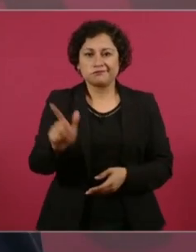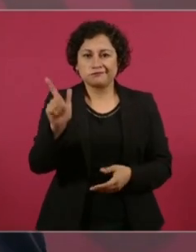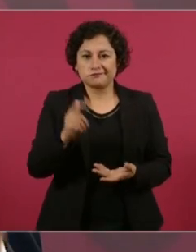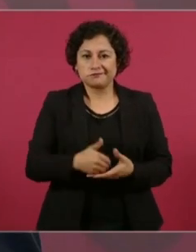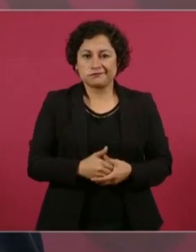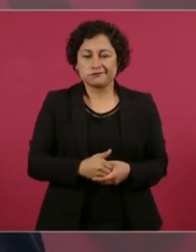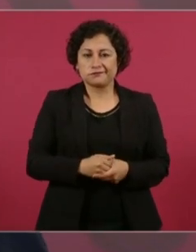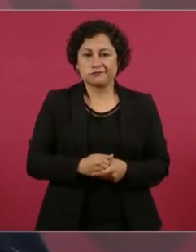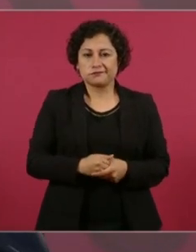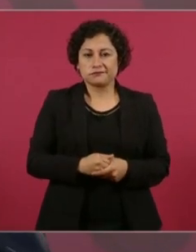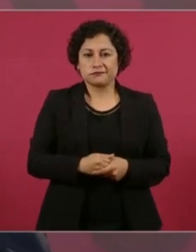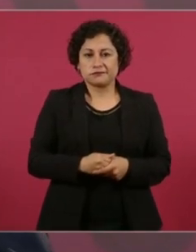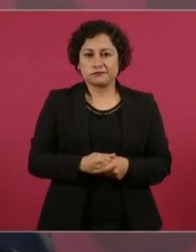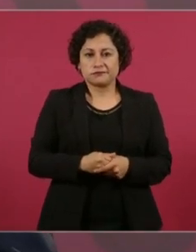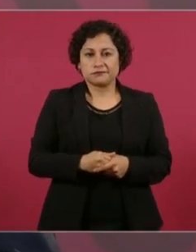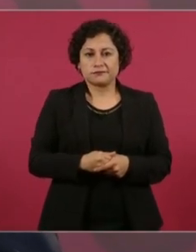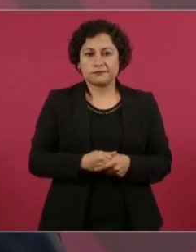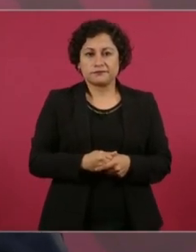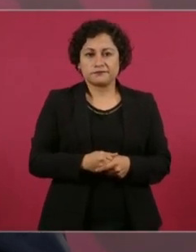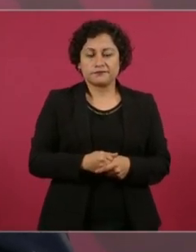No